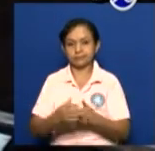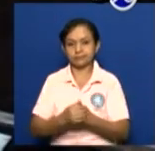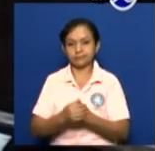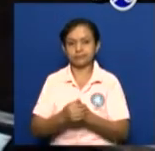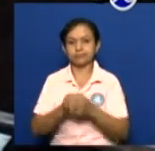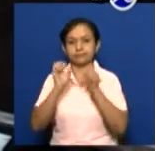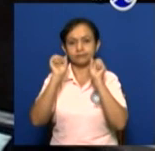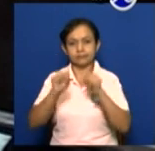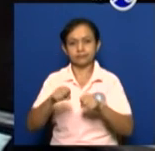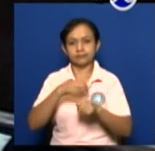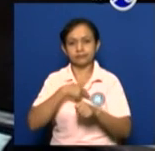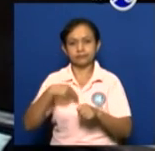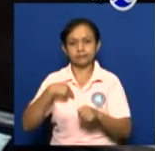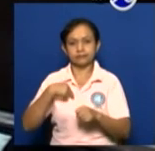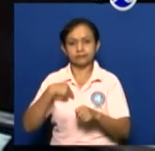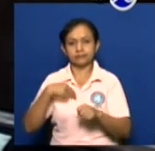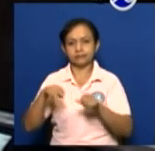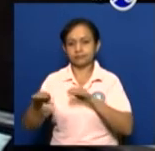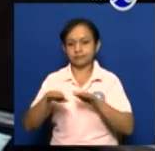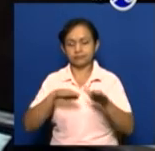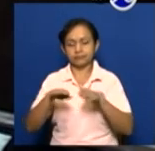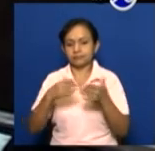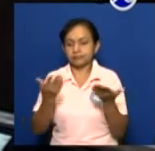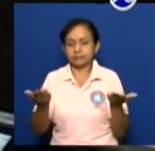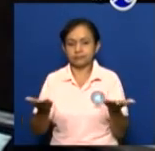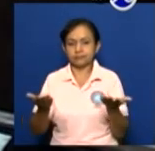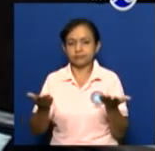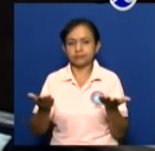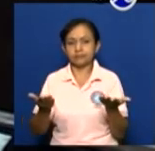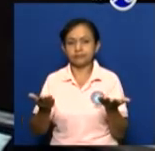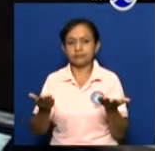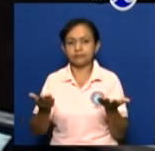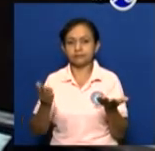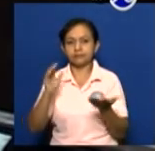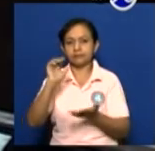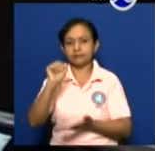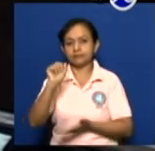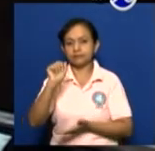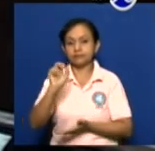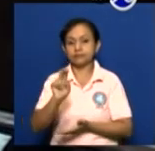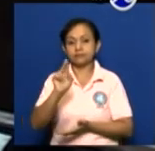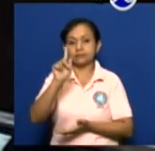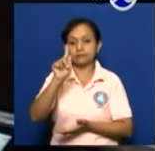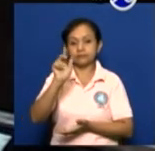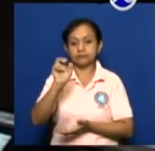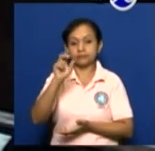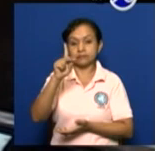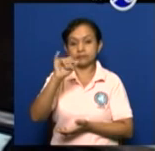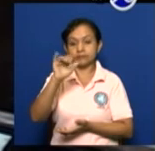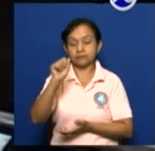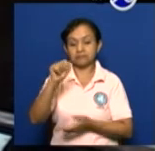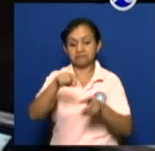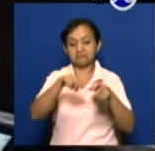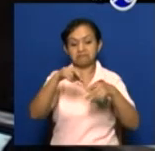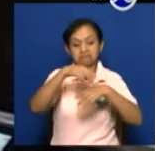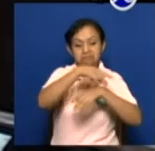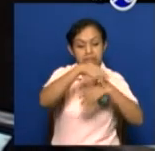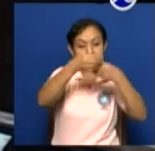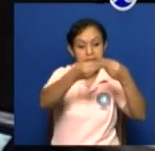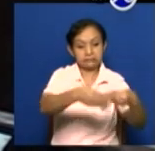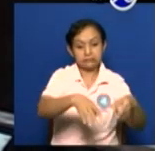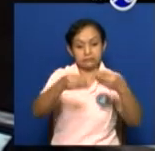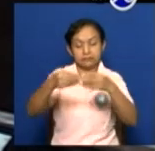fue y con lo que no fue. Las utopías que se rompieron en el camino,